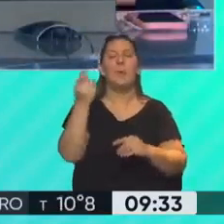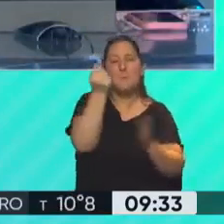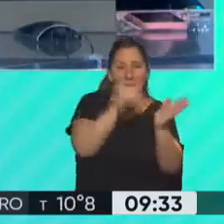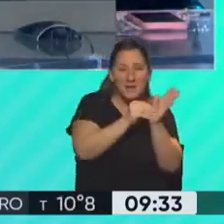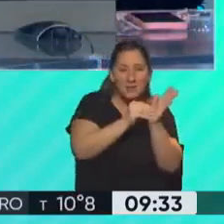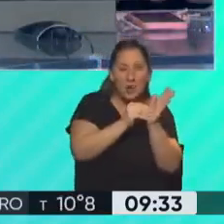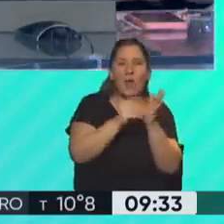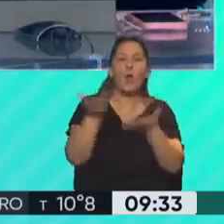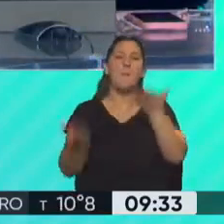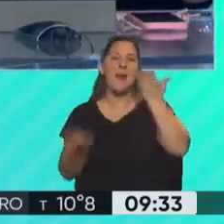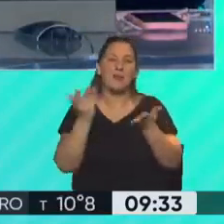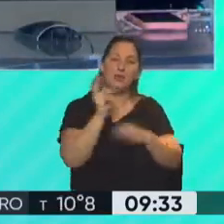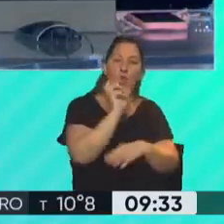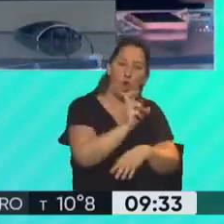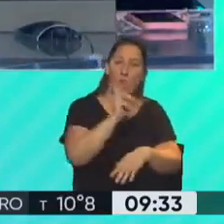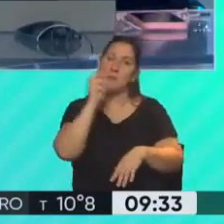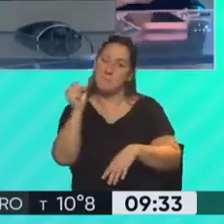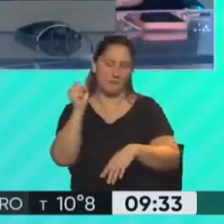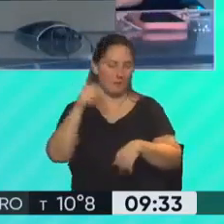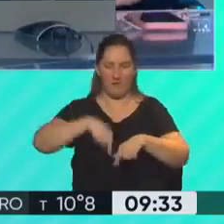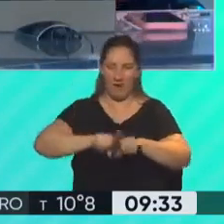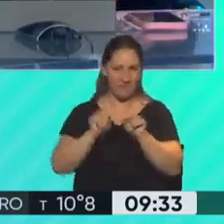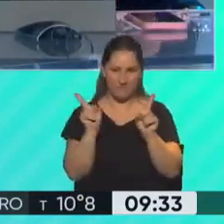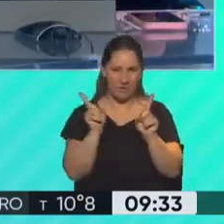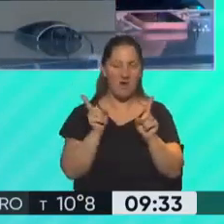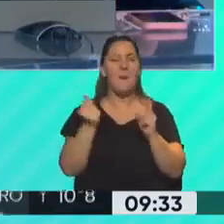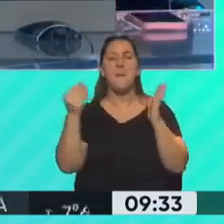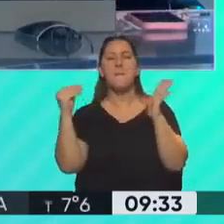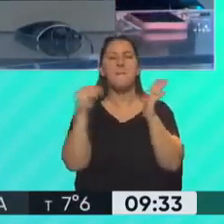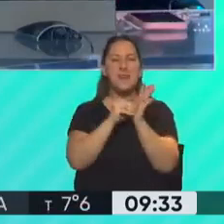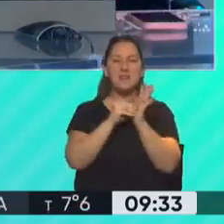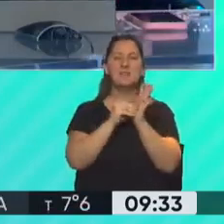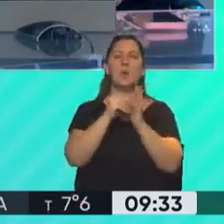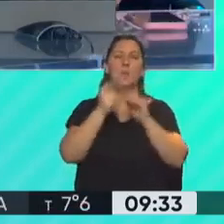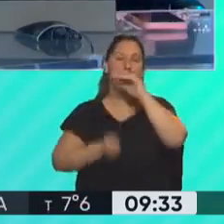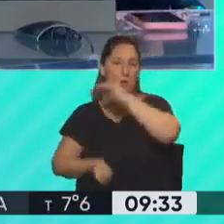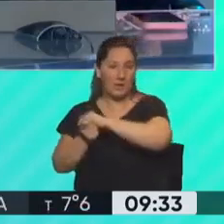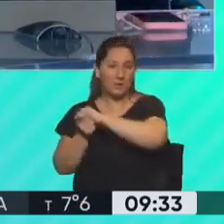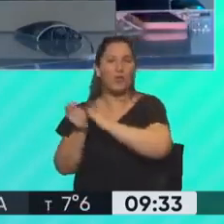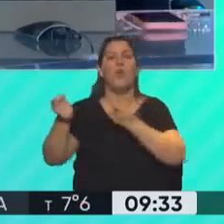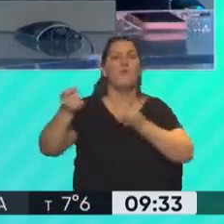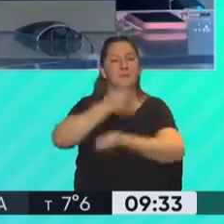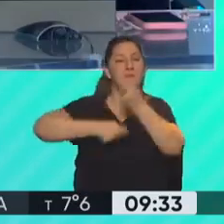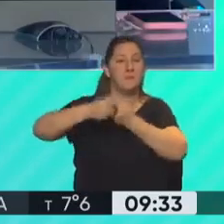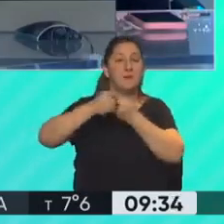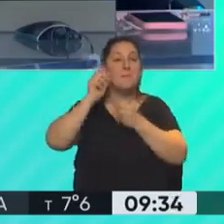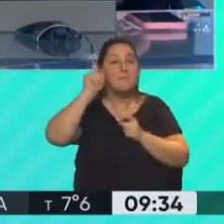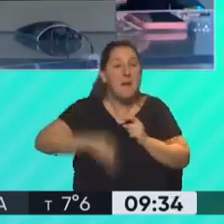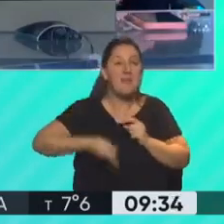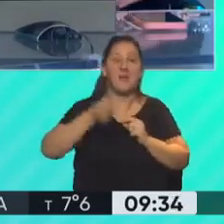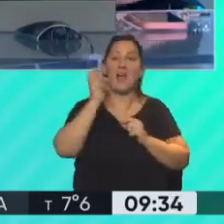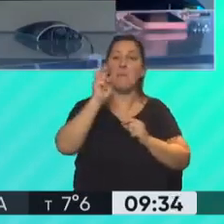paralelo puede haber algunos precios que si sí pero los precios como las importaciones se mueran el tipo de cambio oficial de